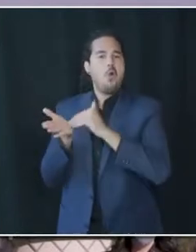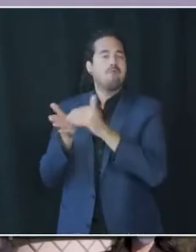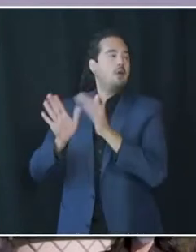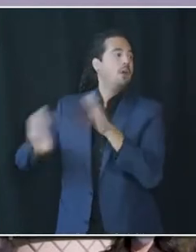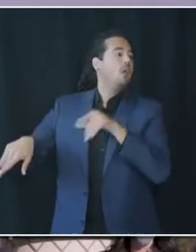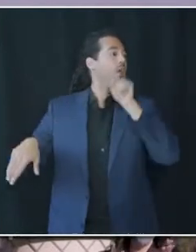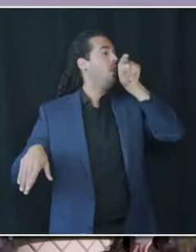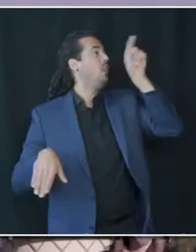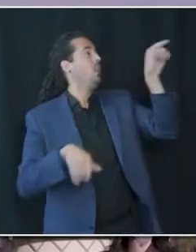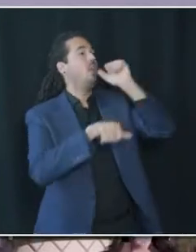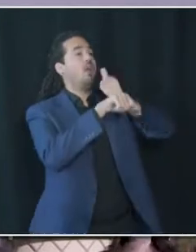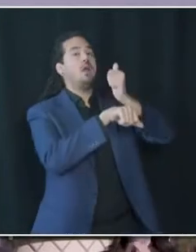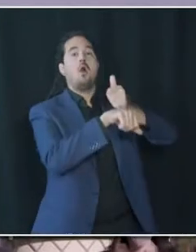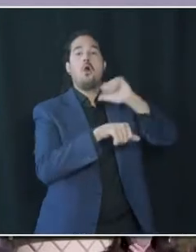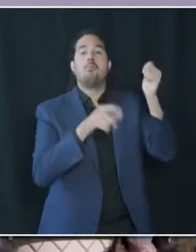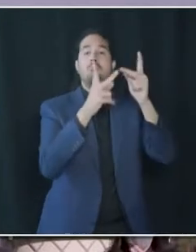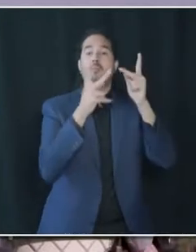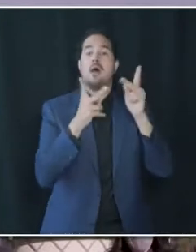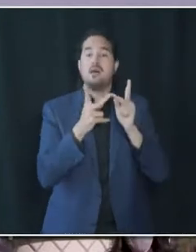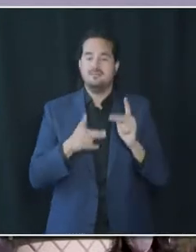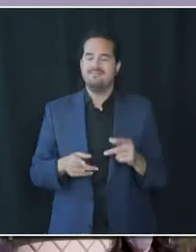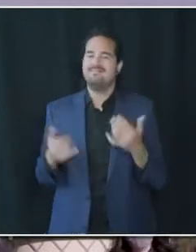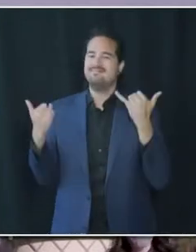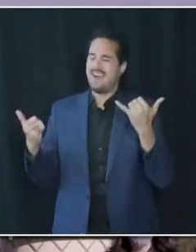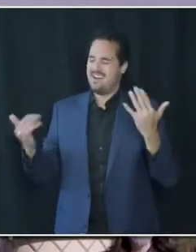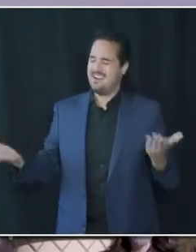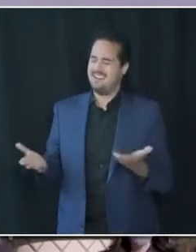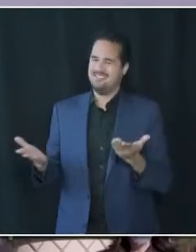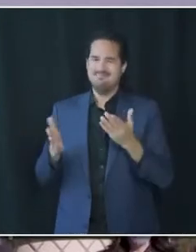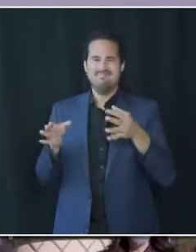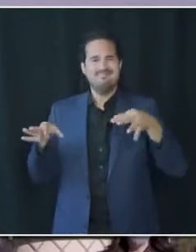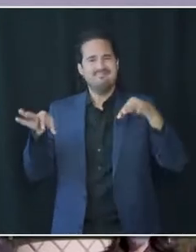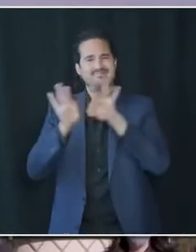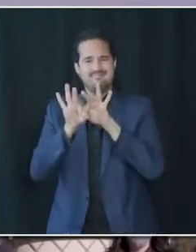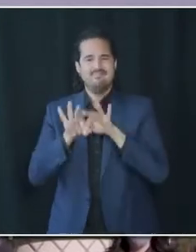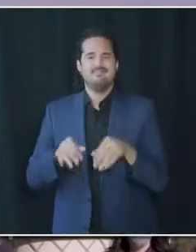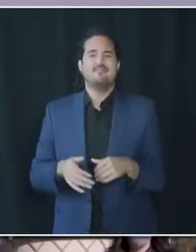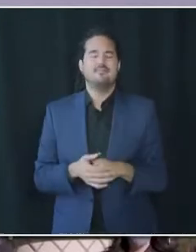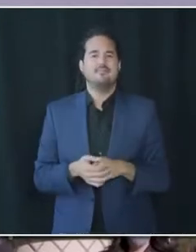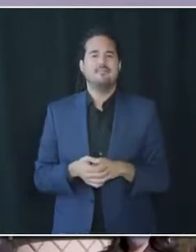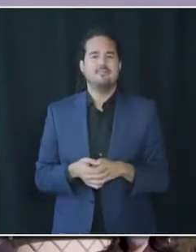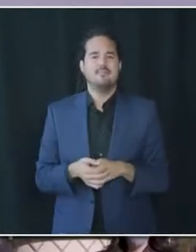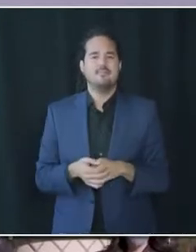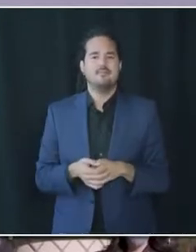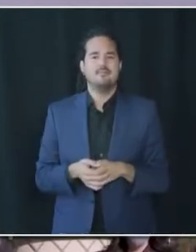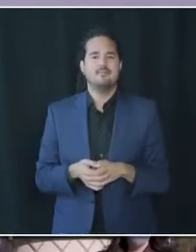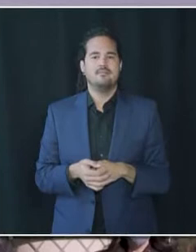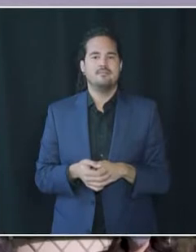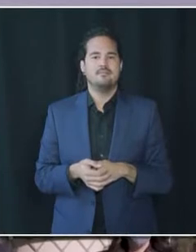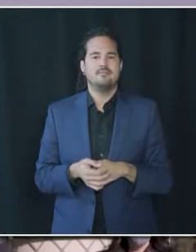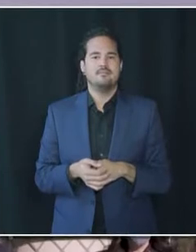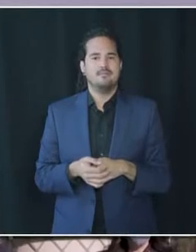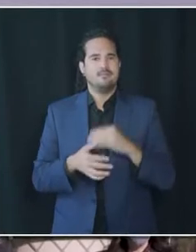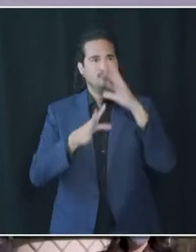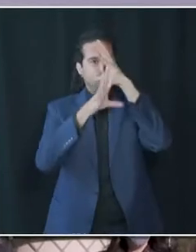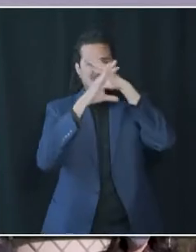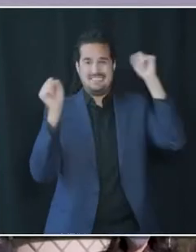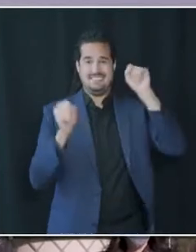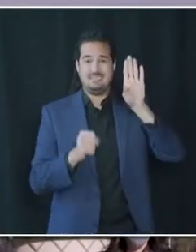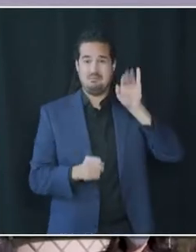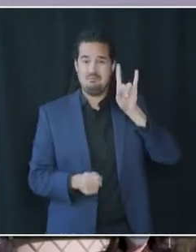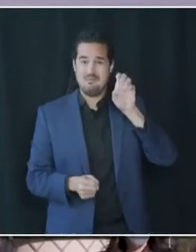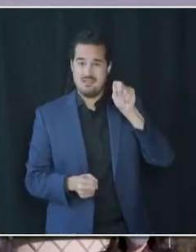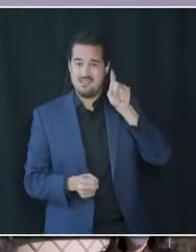sean priorizadas en cuanto la administración de estas vacunas como consecuencia estamos viendo